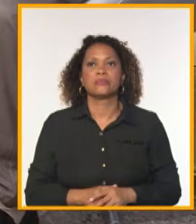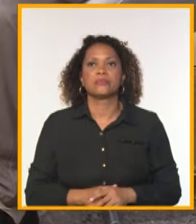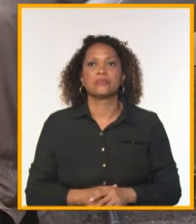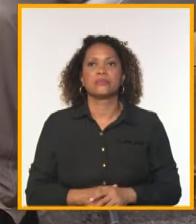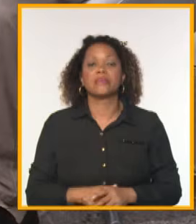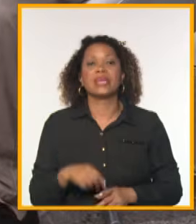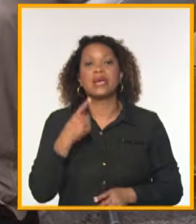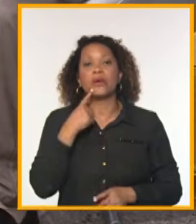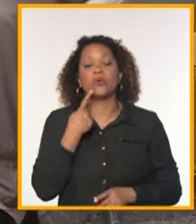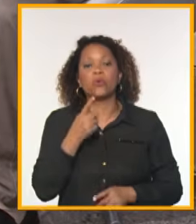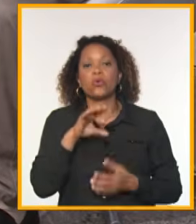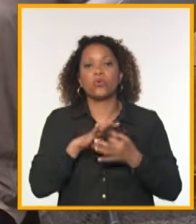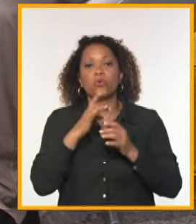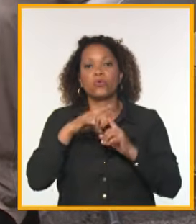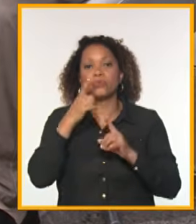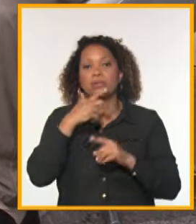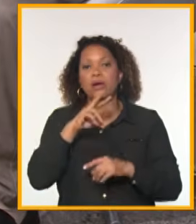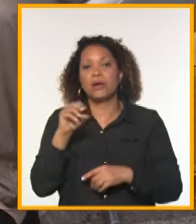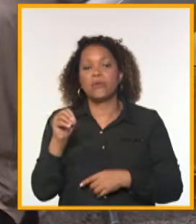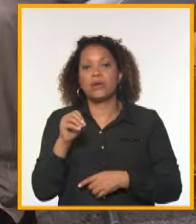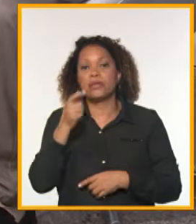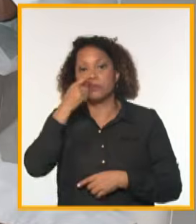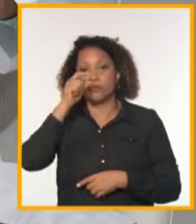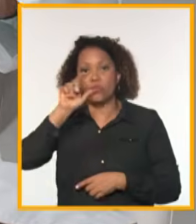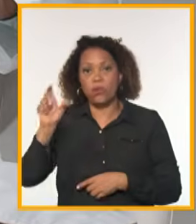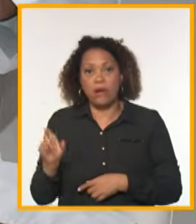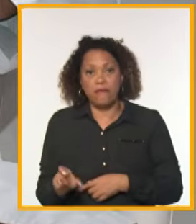en Sudáfrica. Tú